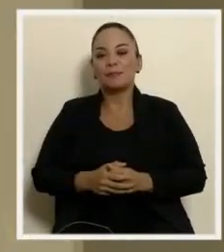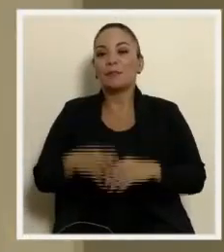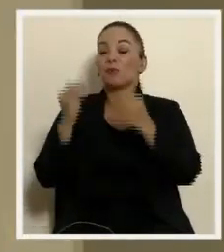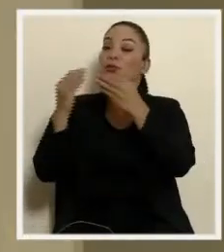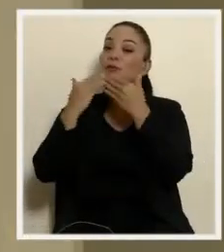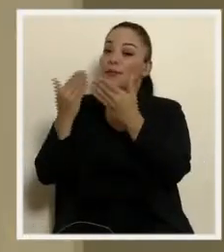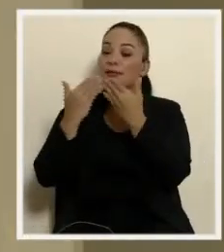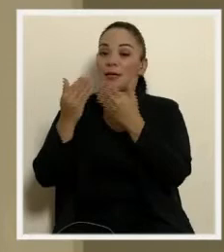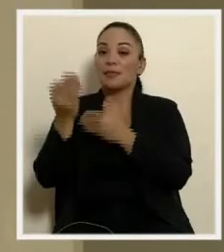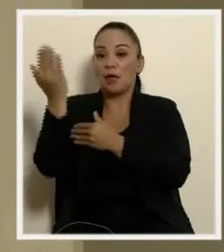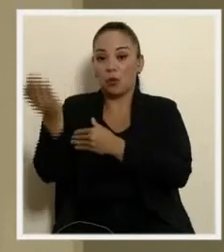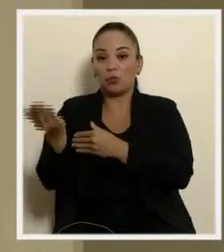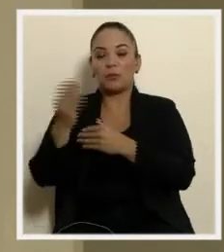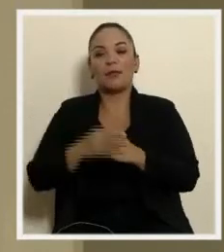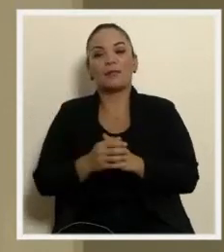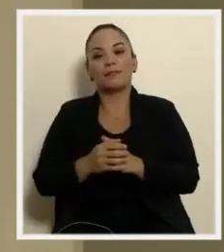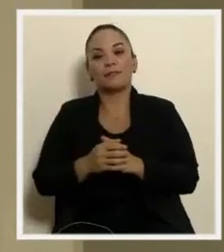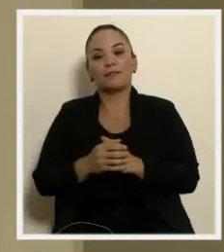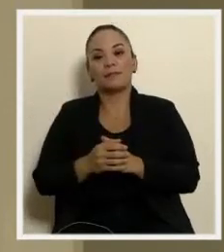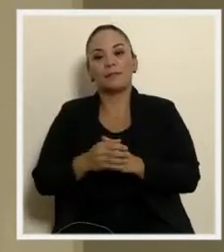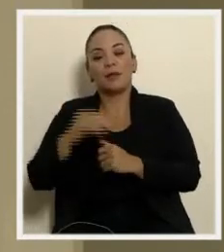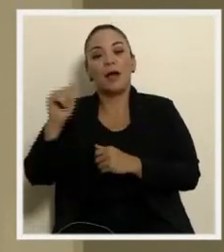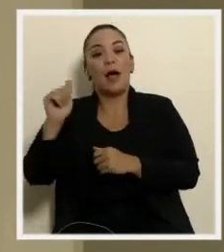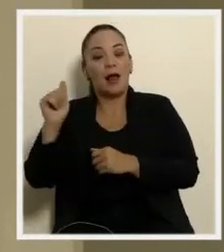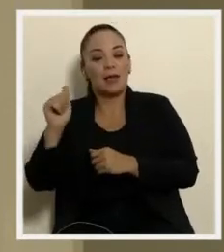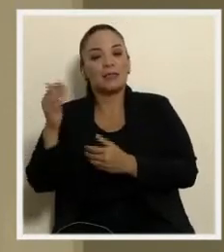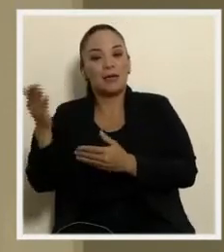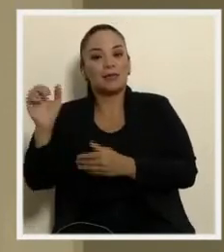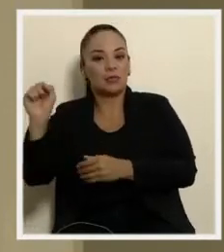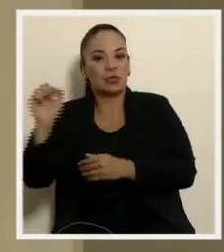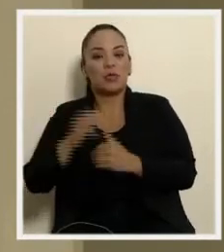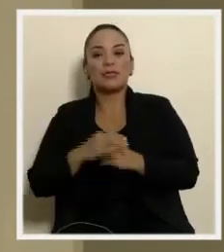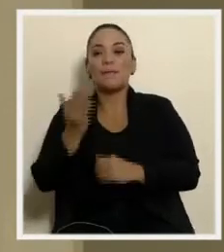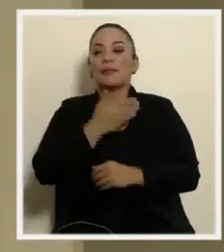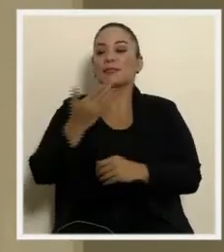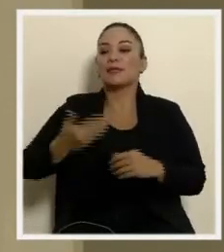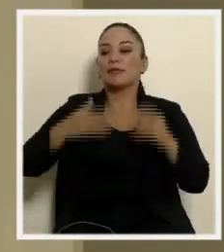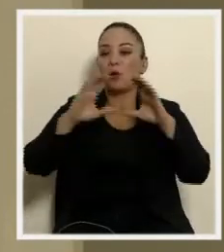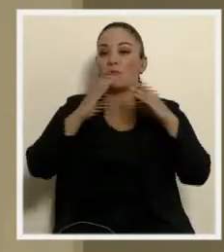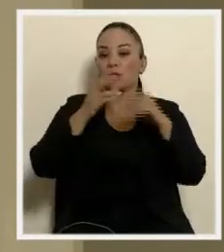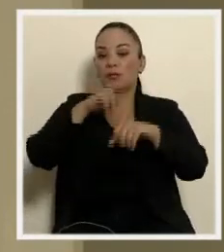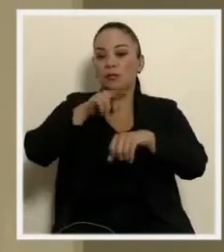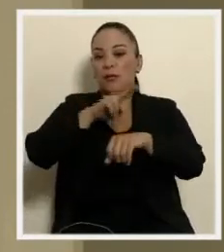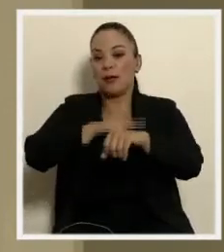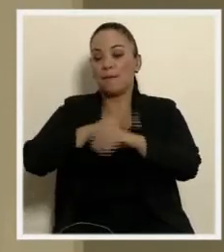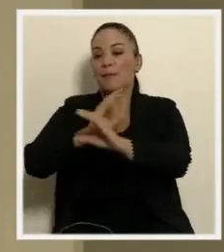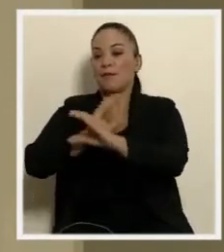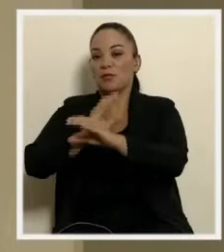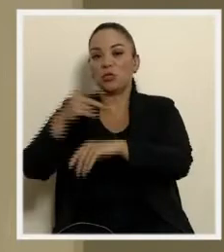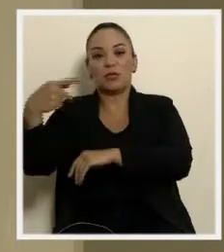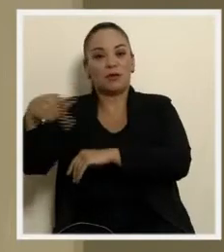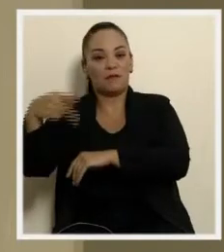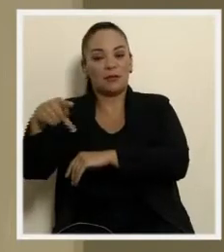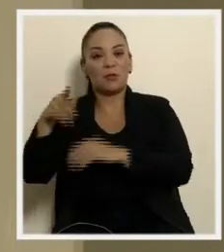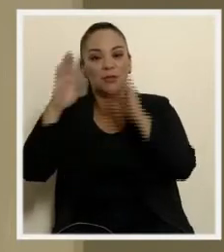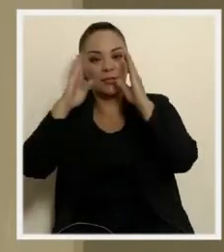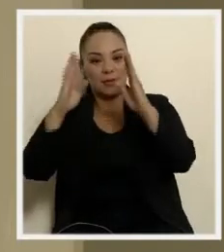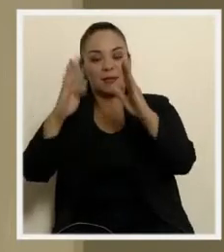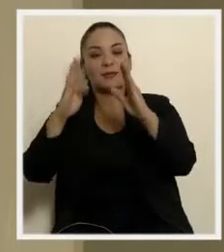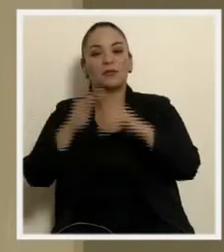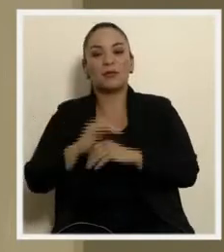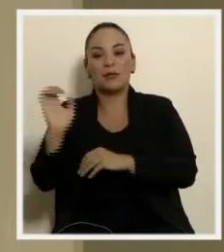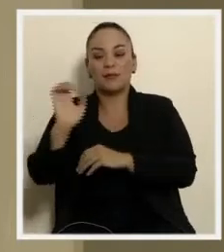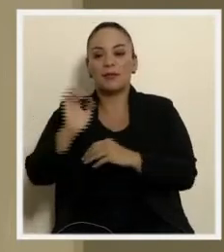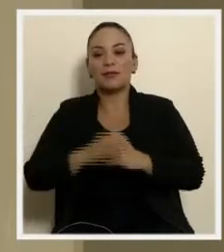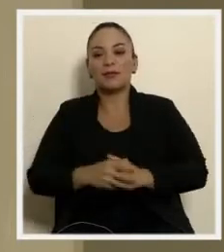Muchísimas gracias a usted, don Alexander Solís, presidente de la Comisión Nacional de Prevención de Riesgos y Atención